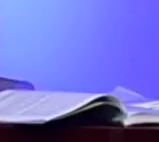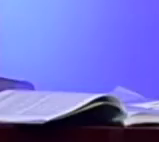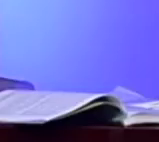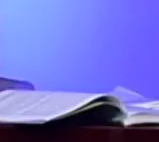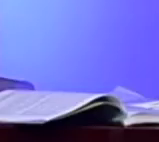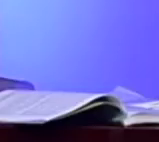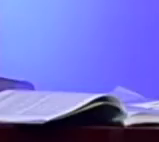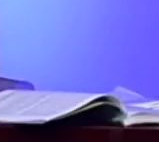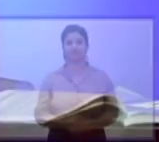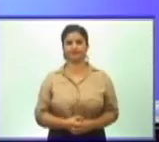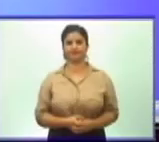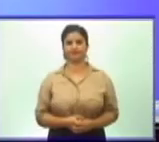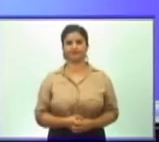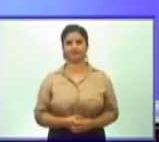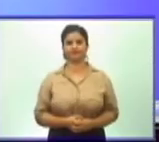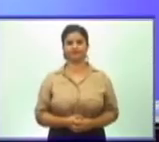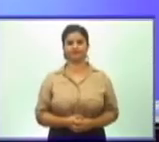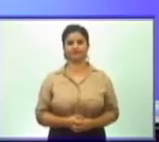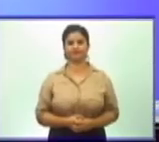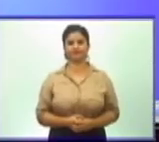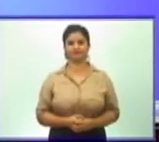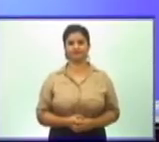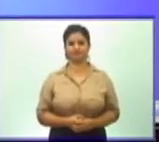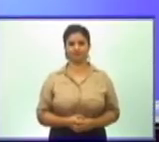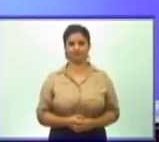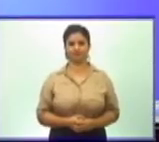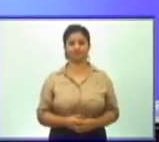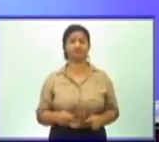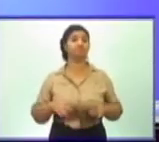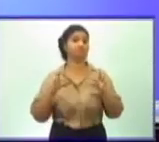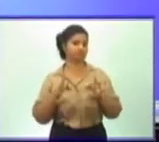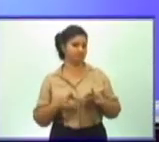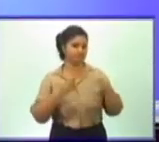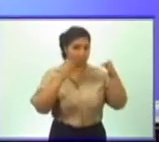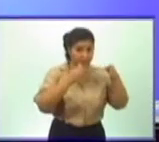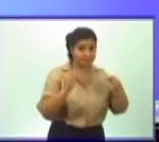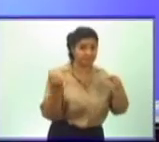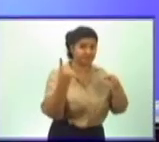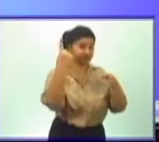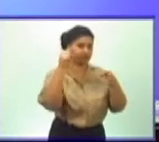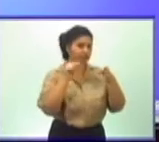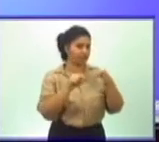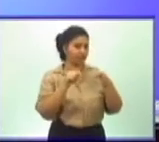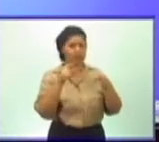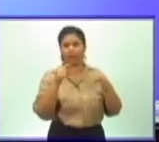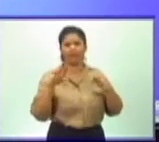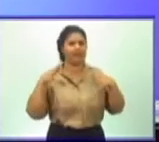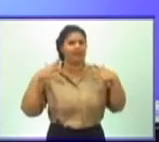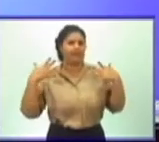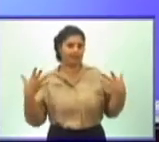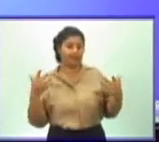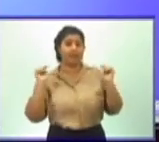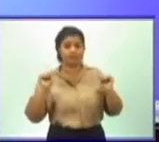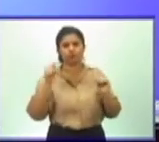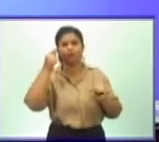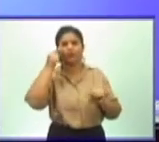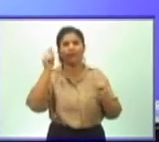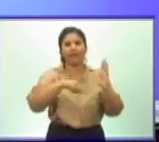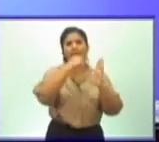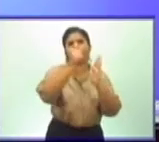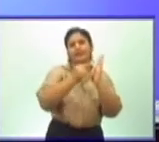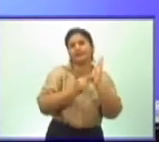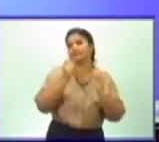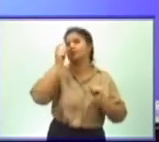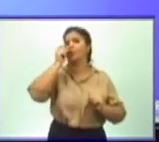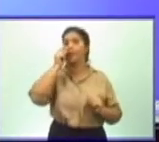Este acto número uno es ilustrativo para caracterizar al personaje Tartufo. Ustedes se van a percatar de que Tartufo